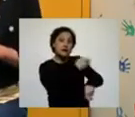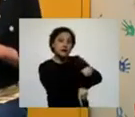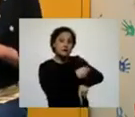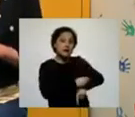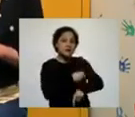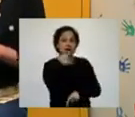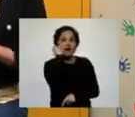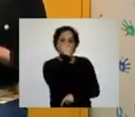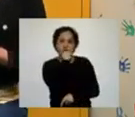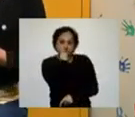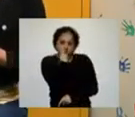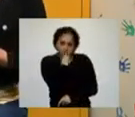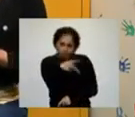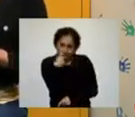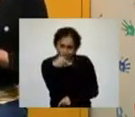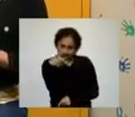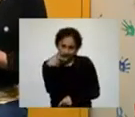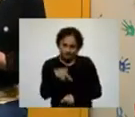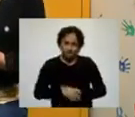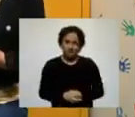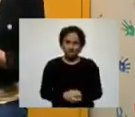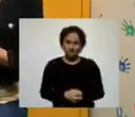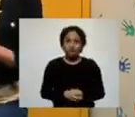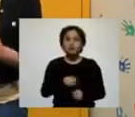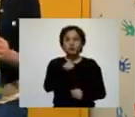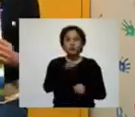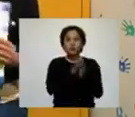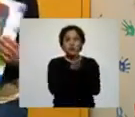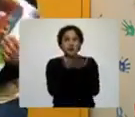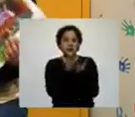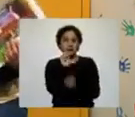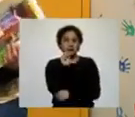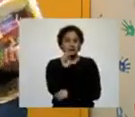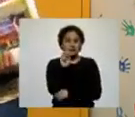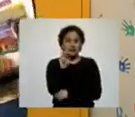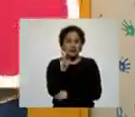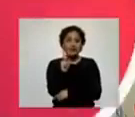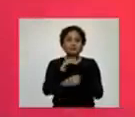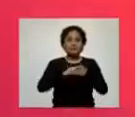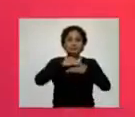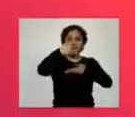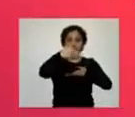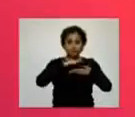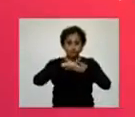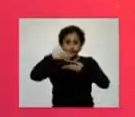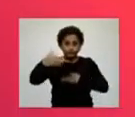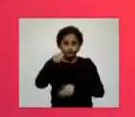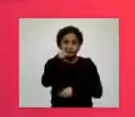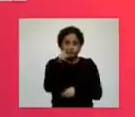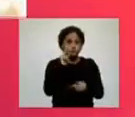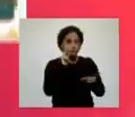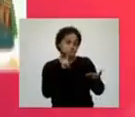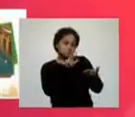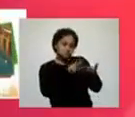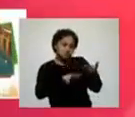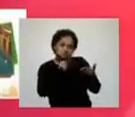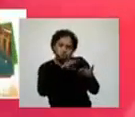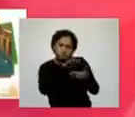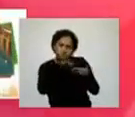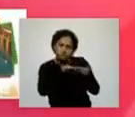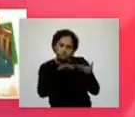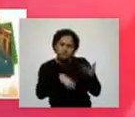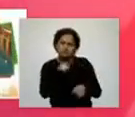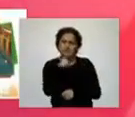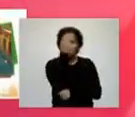tu lengua. Si tienes el álbum de preescolar en casa, busca ilustraciones que muestren algo relacionado con lo